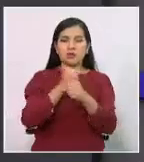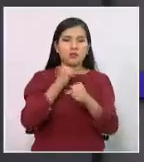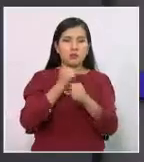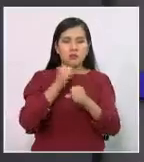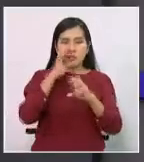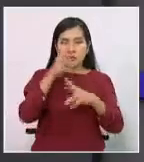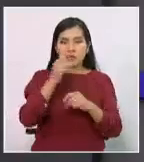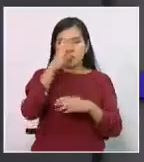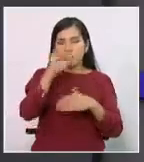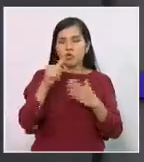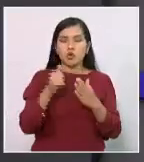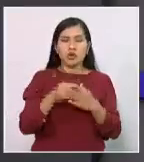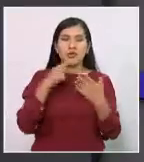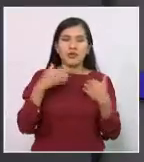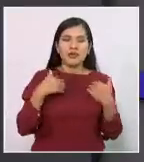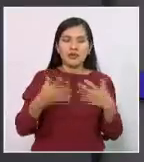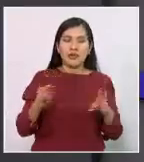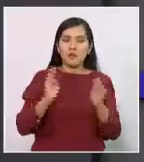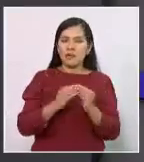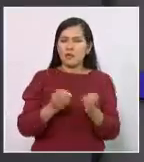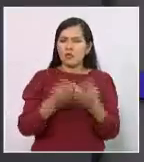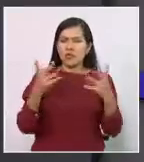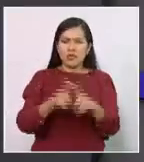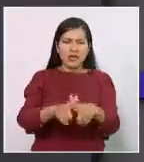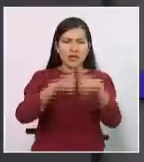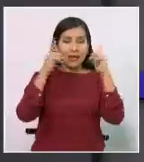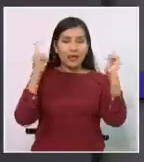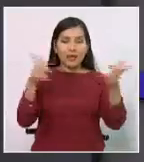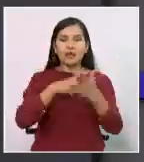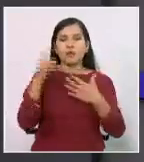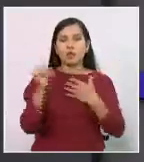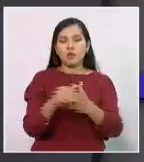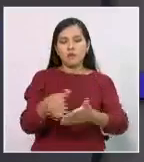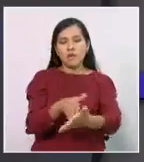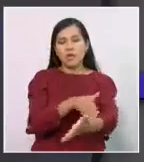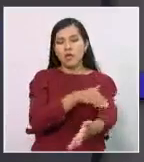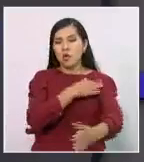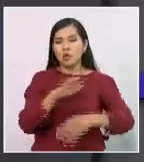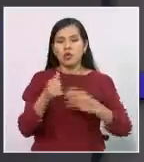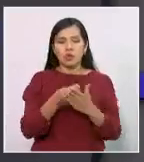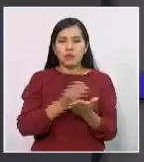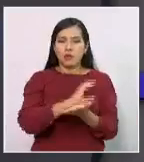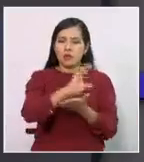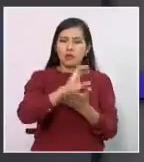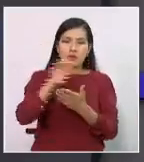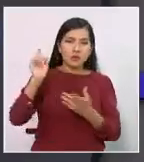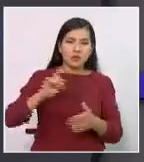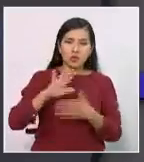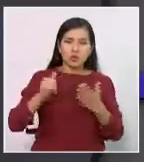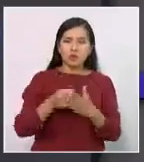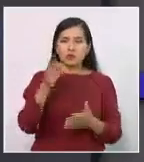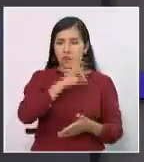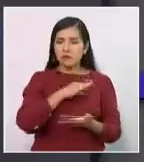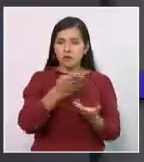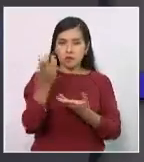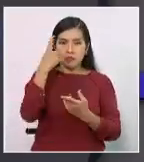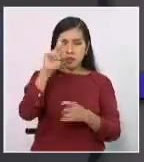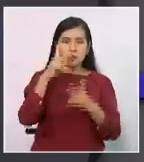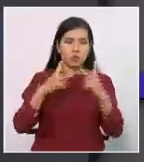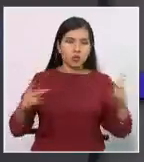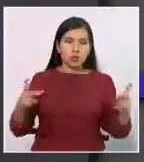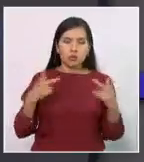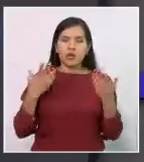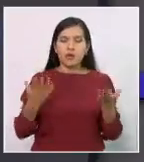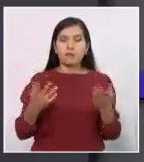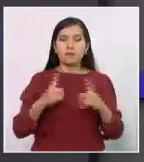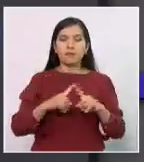Hay un paquete de megaproyectos, millonarias obras que se están ejecutando precisamente para el departamento de Potosí. Hay